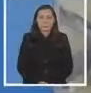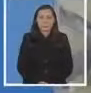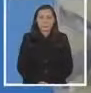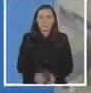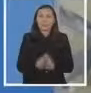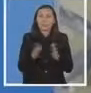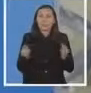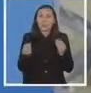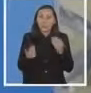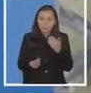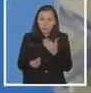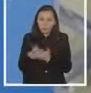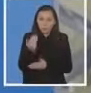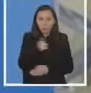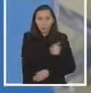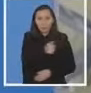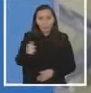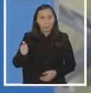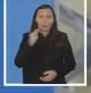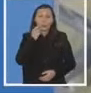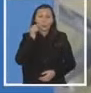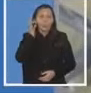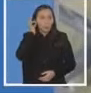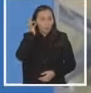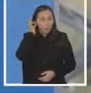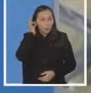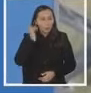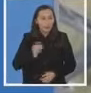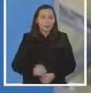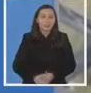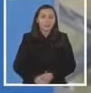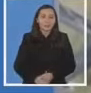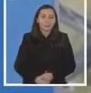Muy buenos días a todas y a todos.